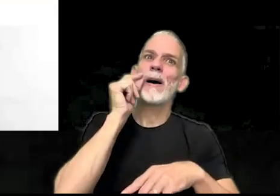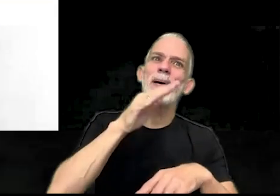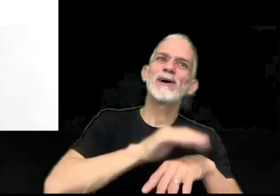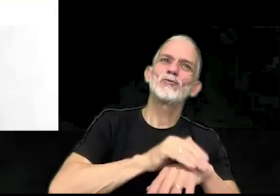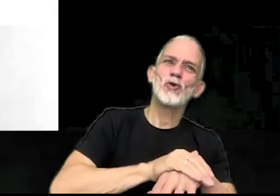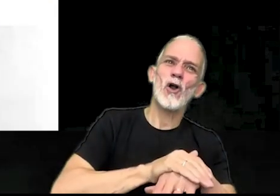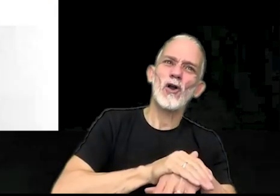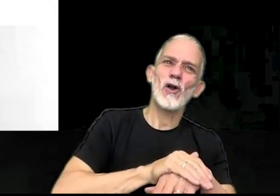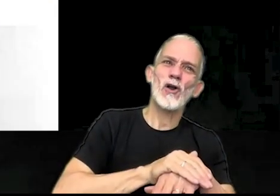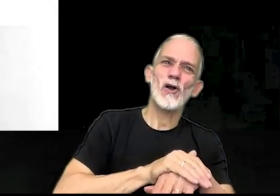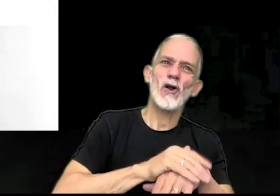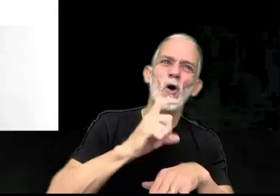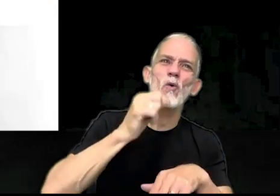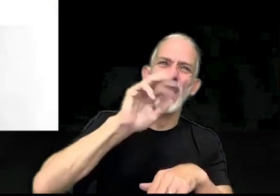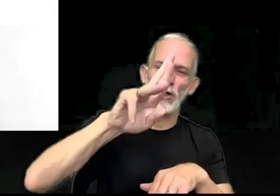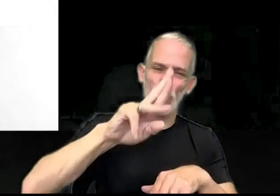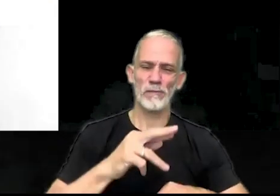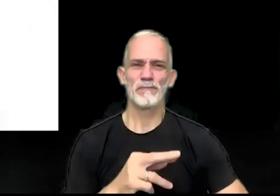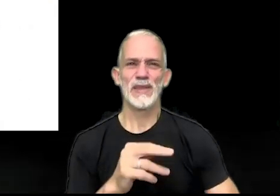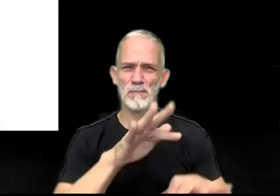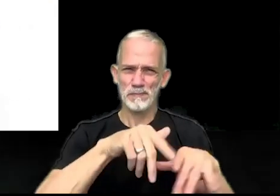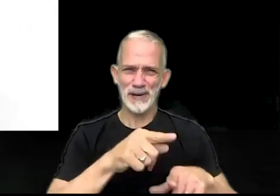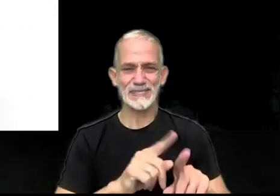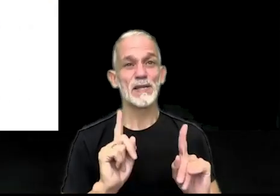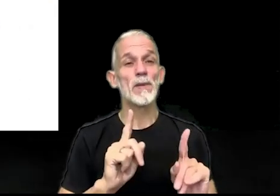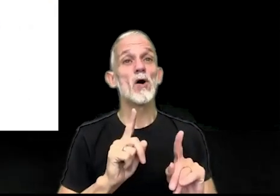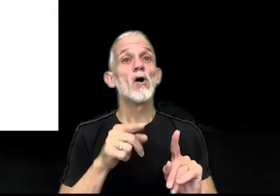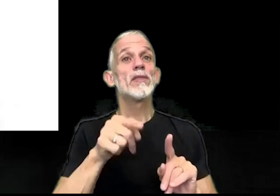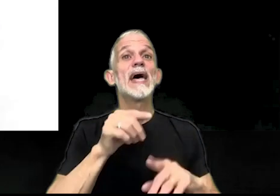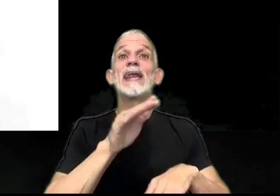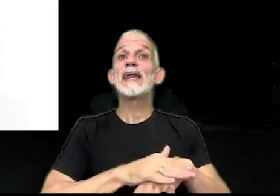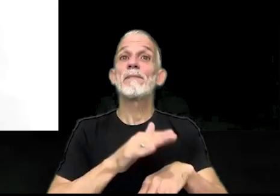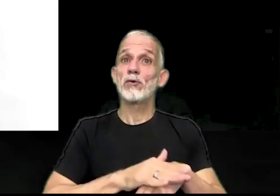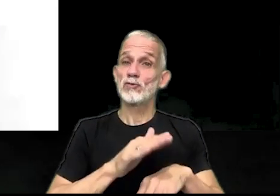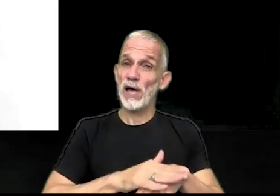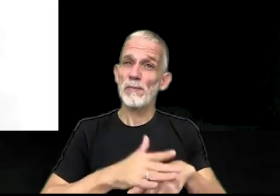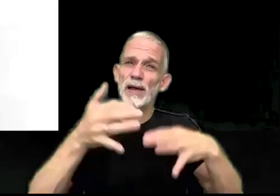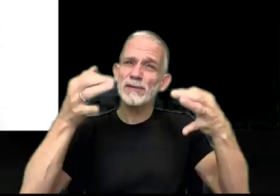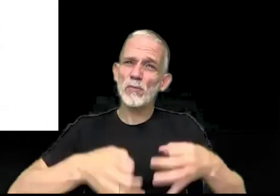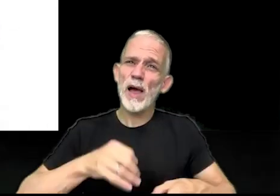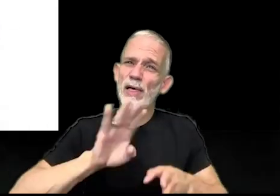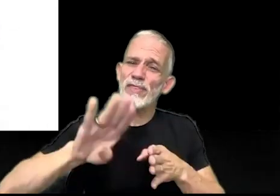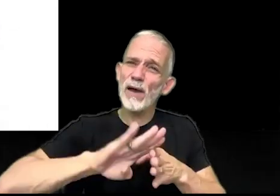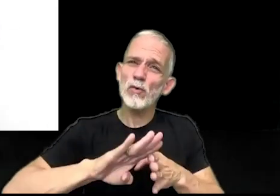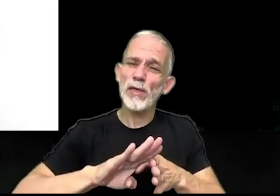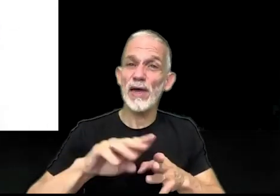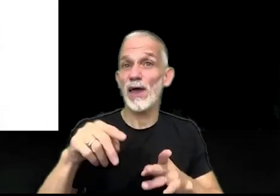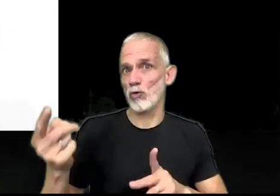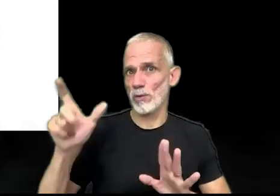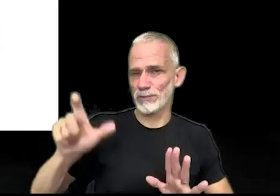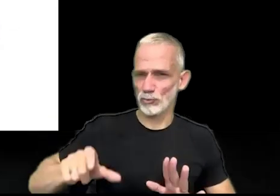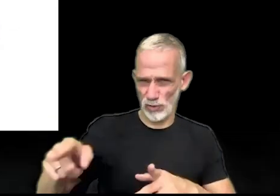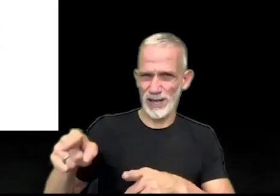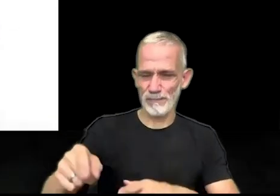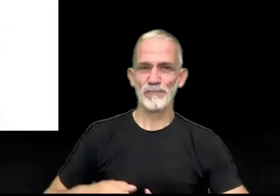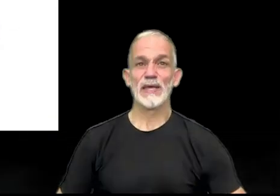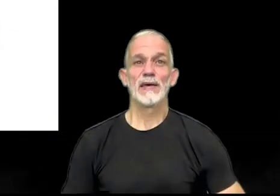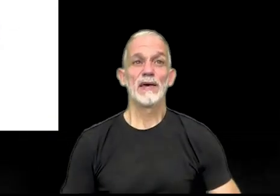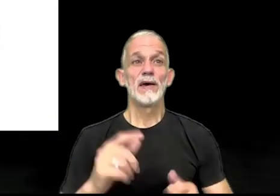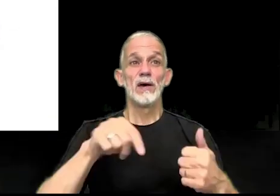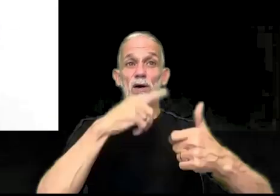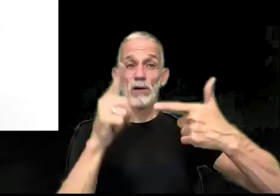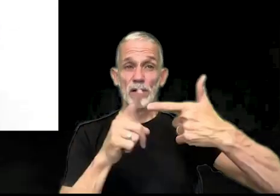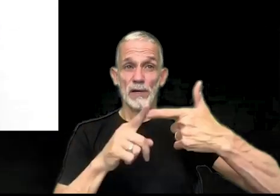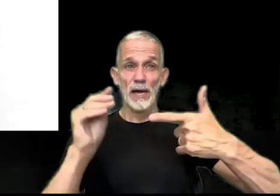padre tutor o curador, pero en carácter de responsable del cumplimiento por deuda ajena.